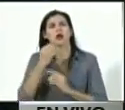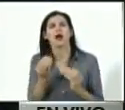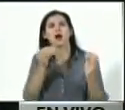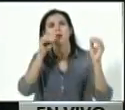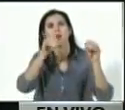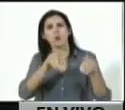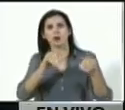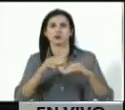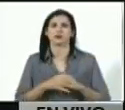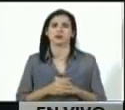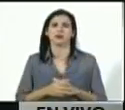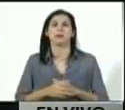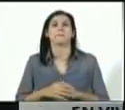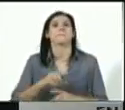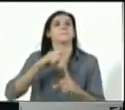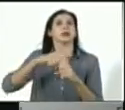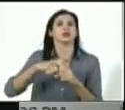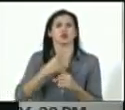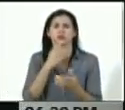Y además he insistido